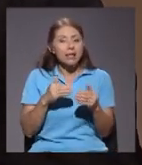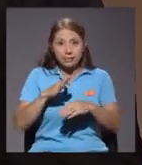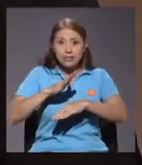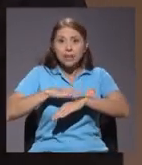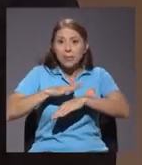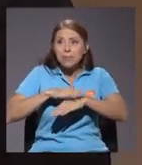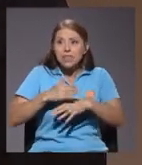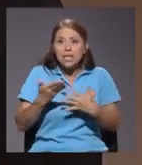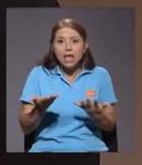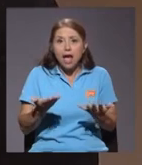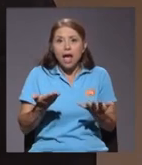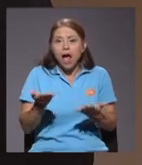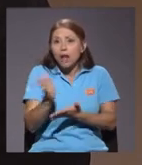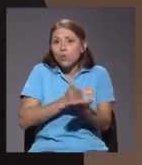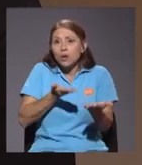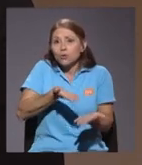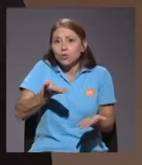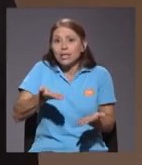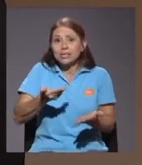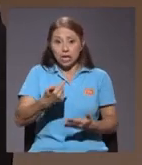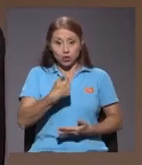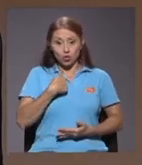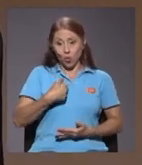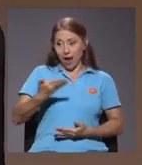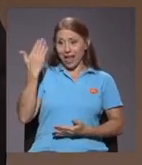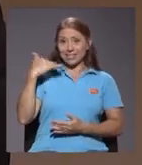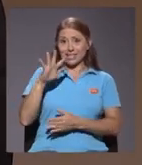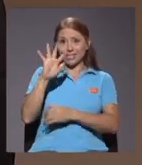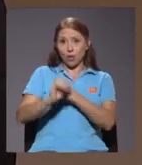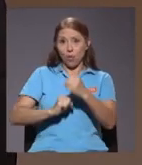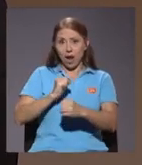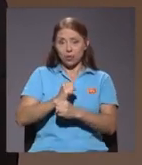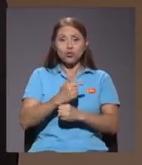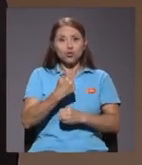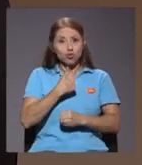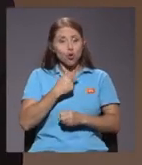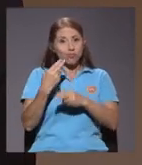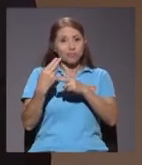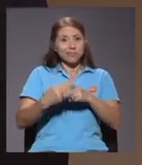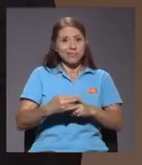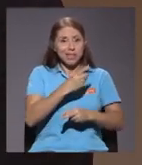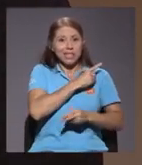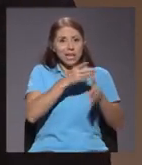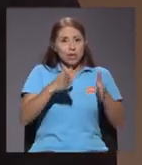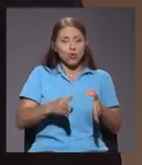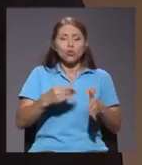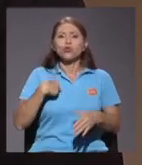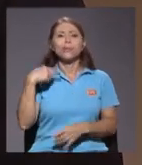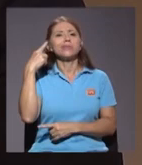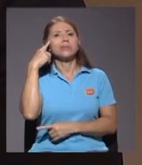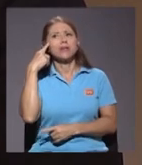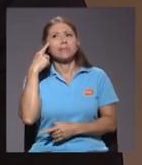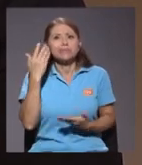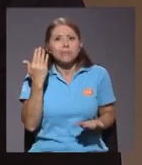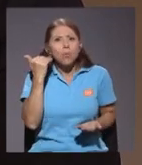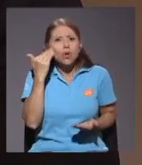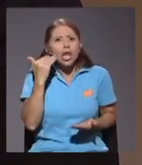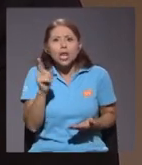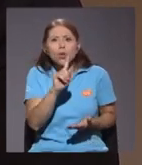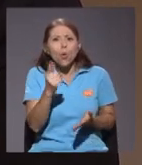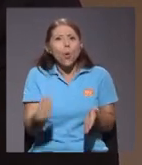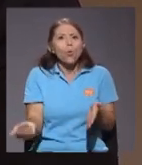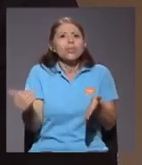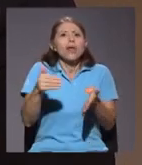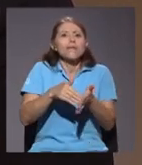que yo no personal cuando llegué a ser director hace cinco años y dije por qué no volvamos otra vez a esa